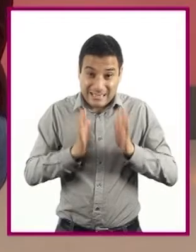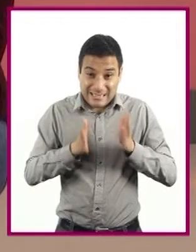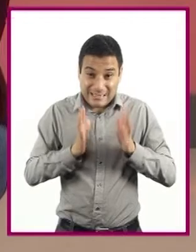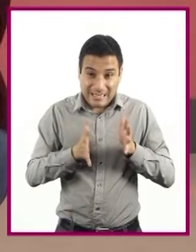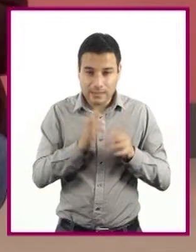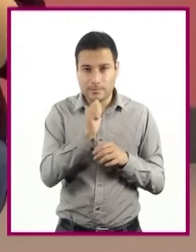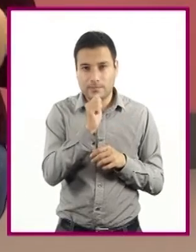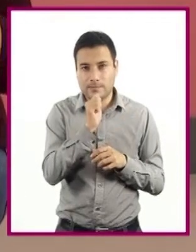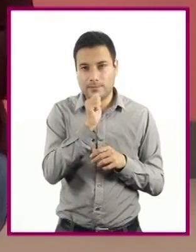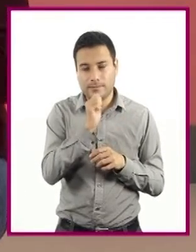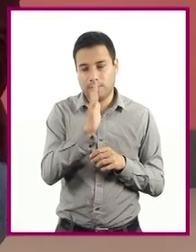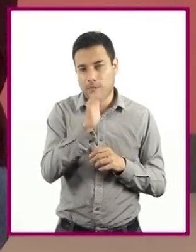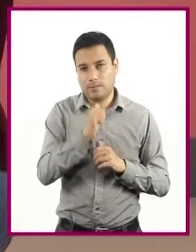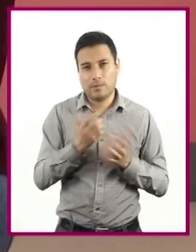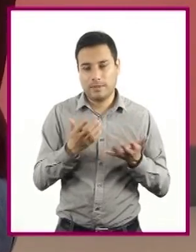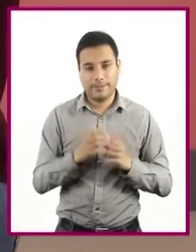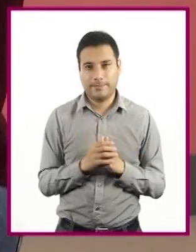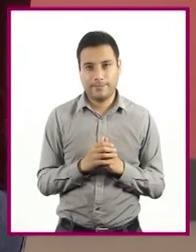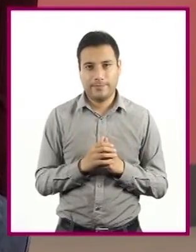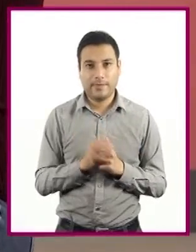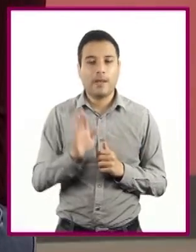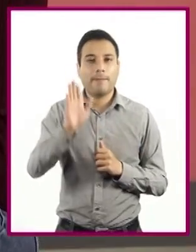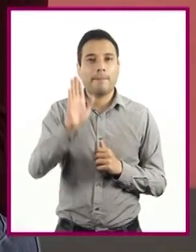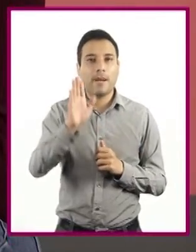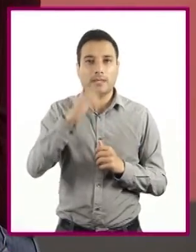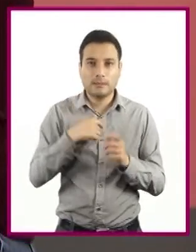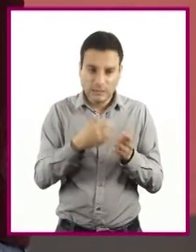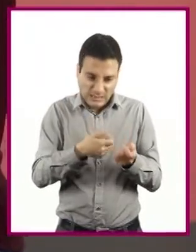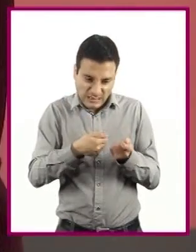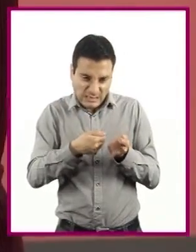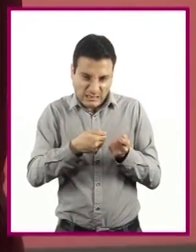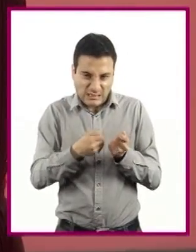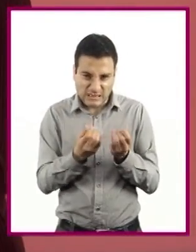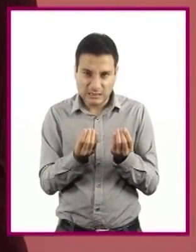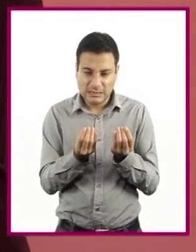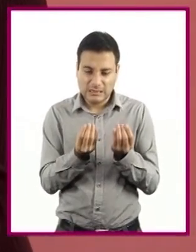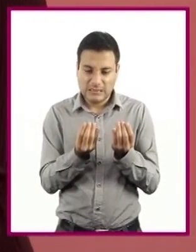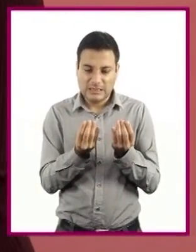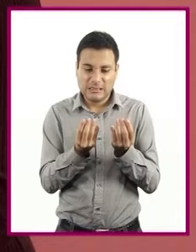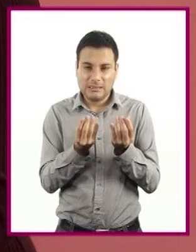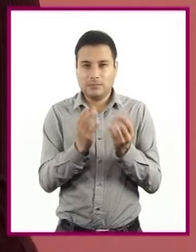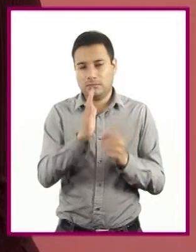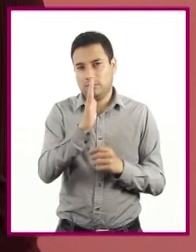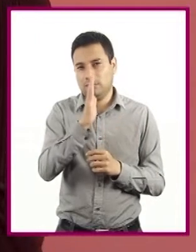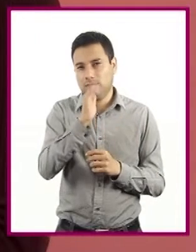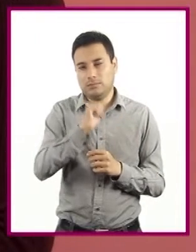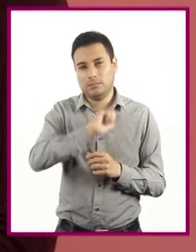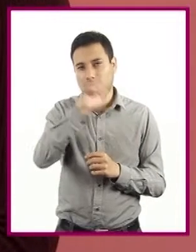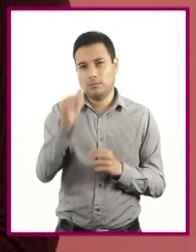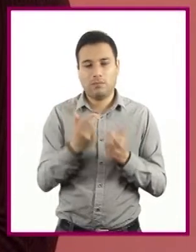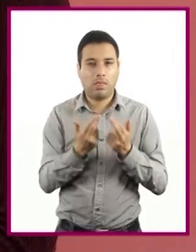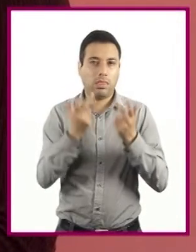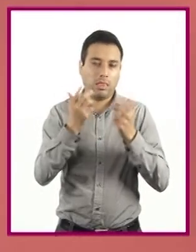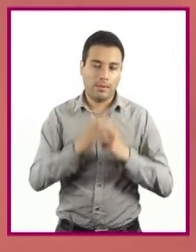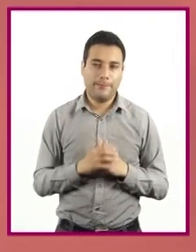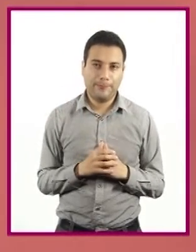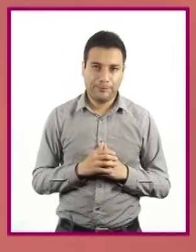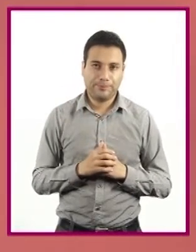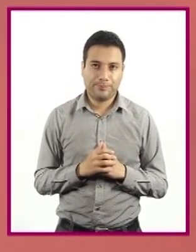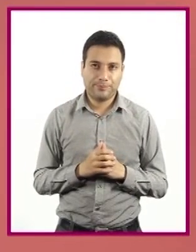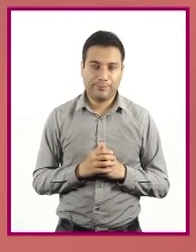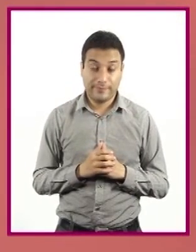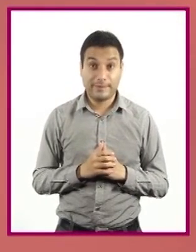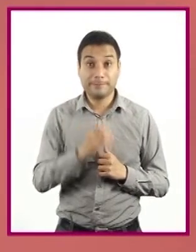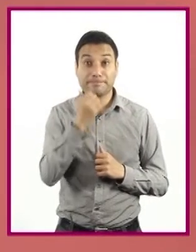acortados, estaría jalando los brotes para ayudarlos a crecer y actuando de una manera contraproductiva.